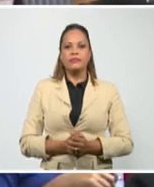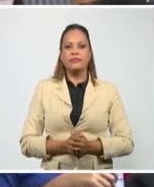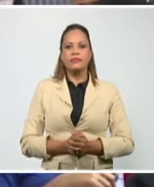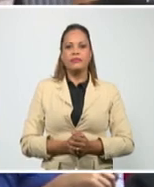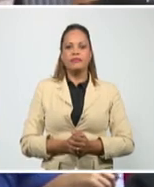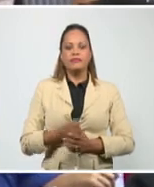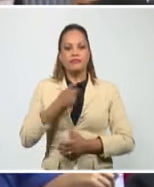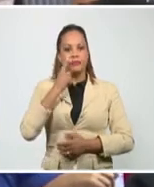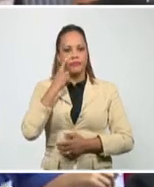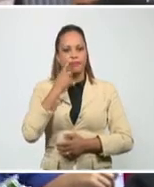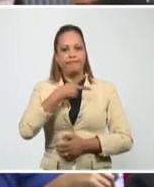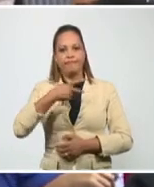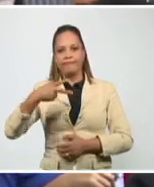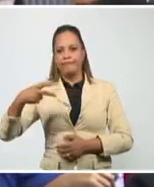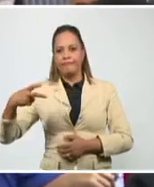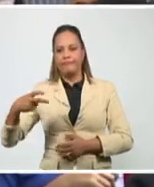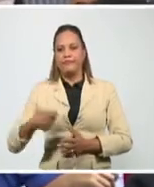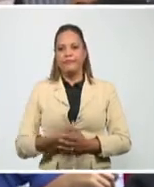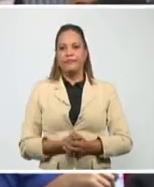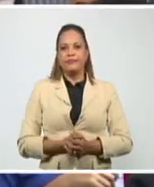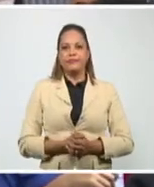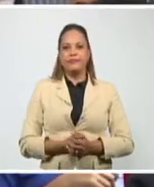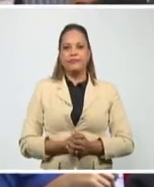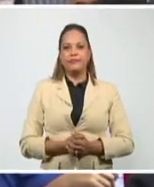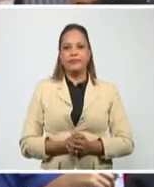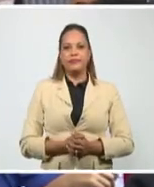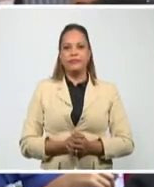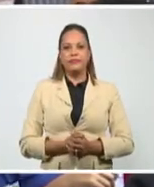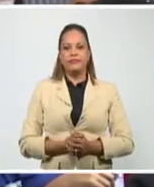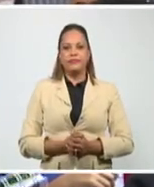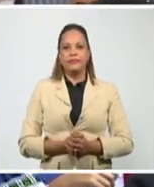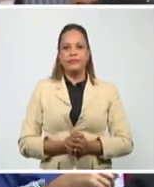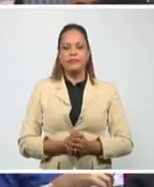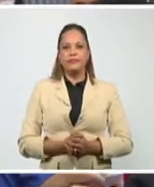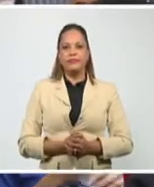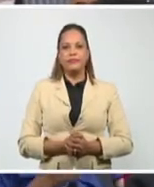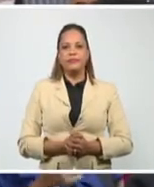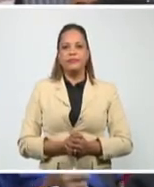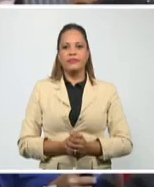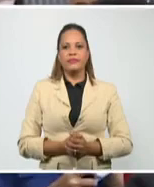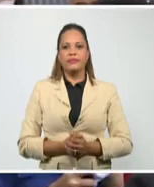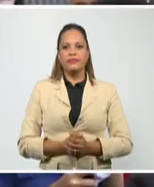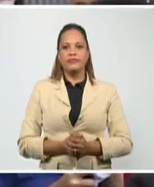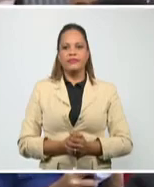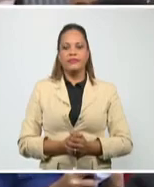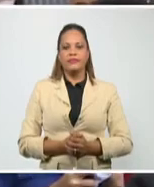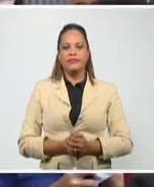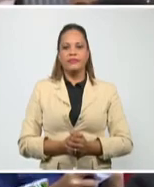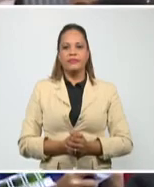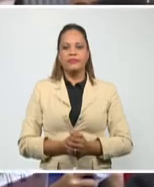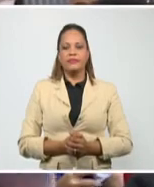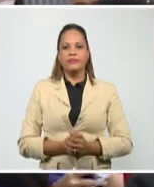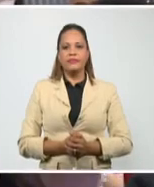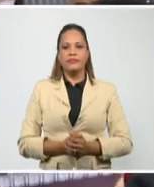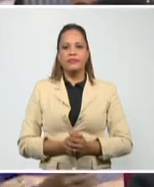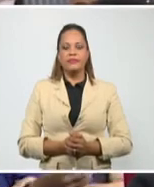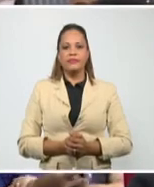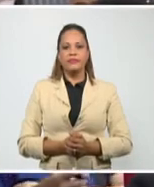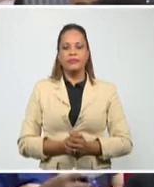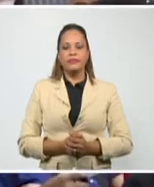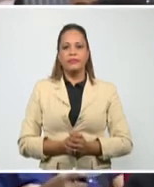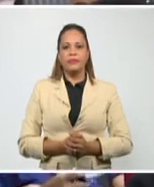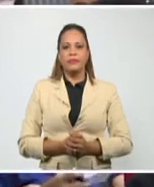Ahora, la soberanía, como bien decía Mike, que totalmente de acuerdo, tiene que ser el límite. Las conquistas sociales tienen que ser el límite. Los